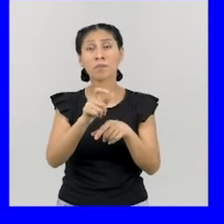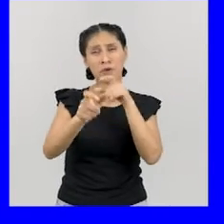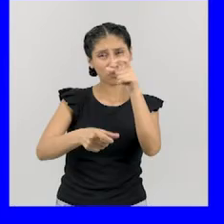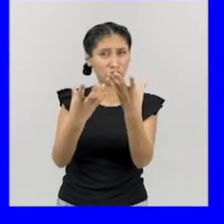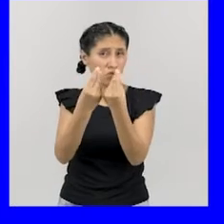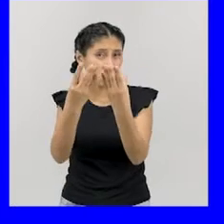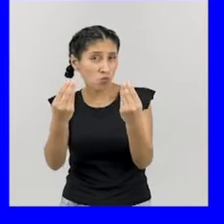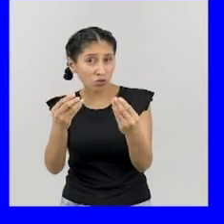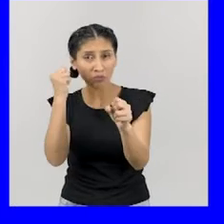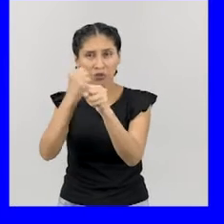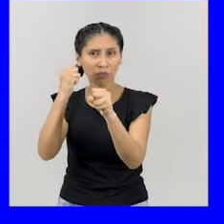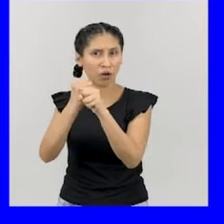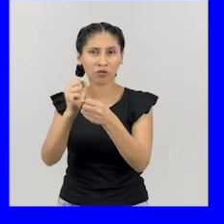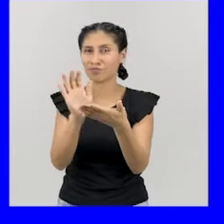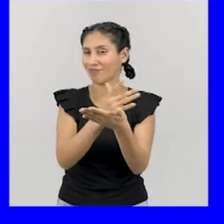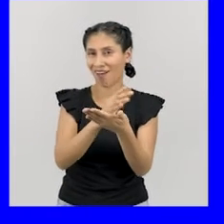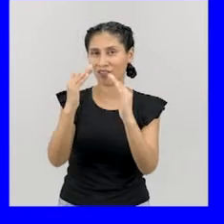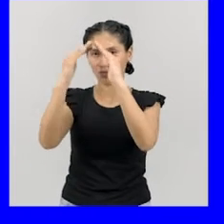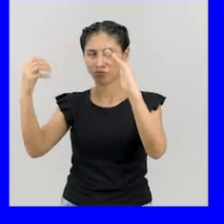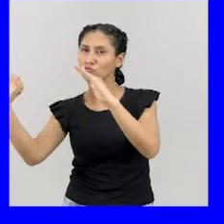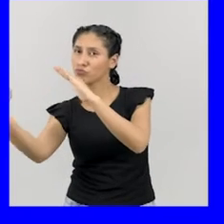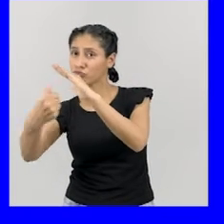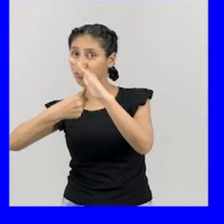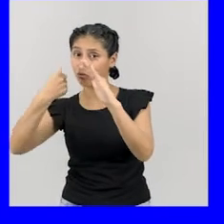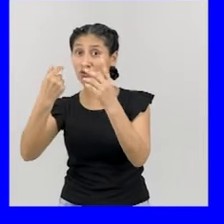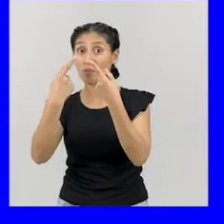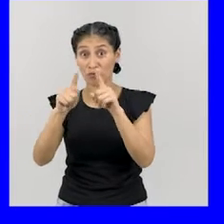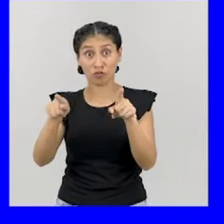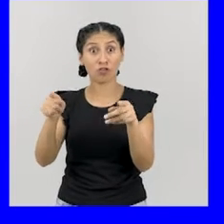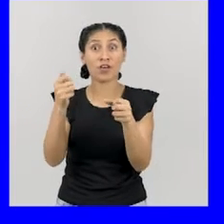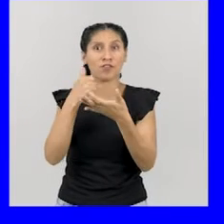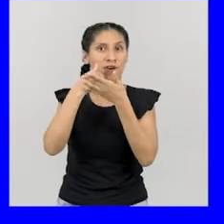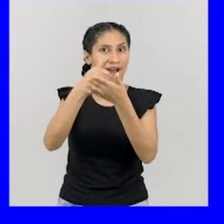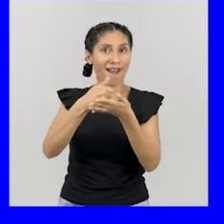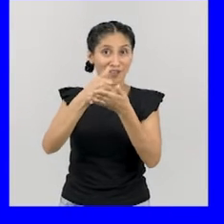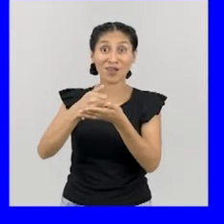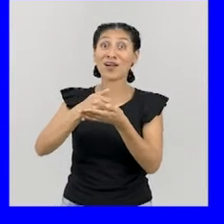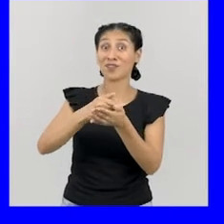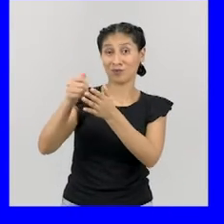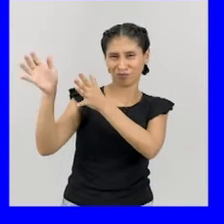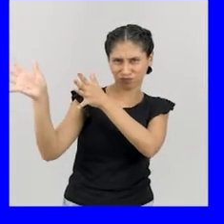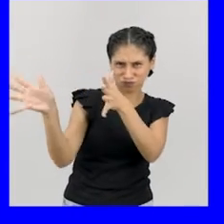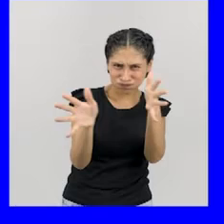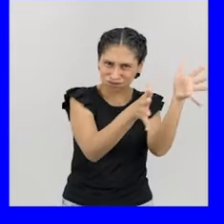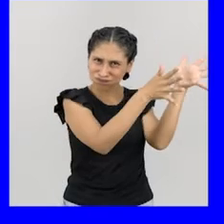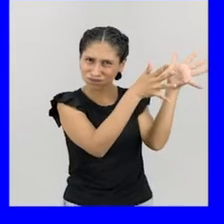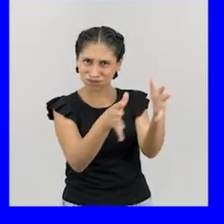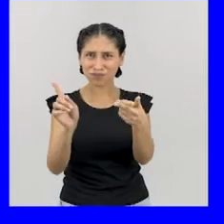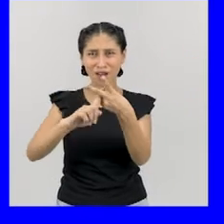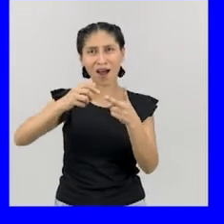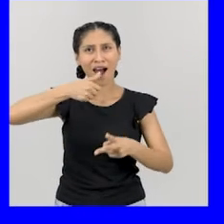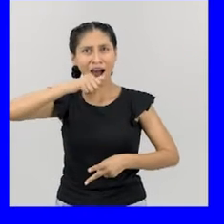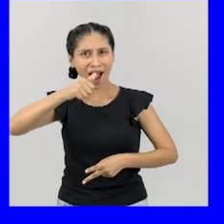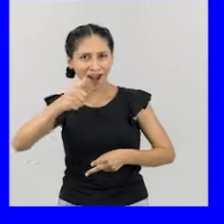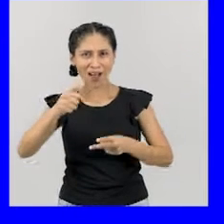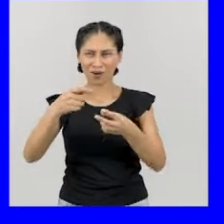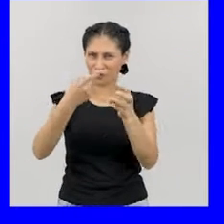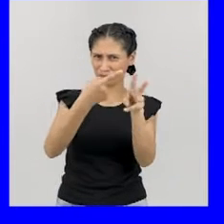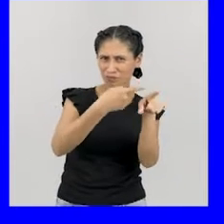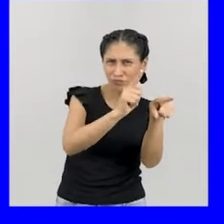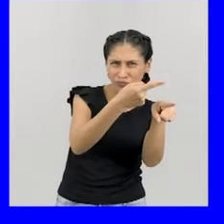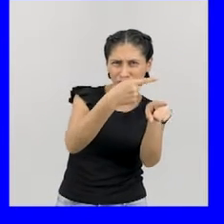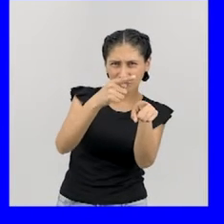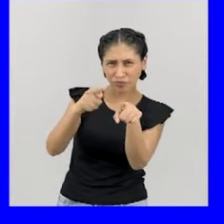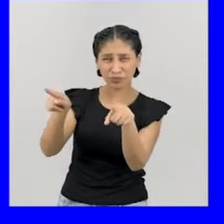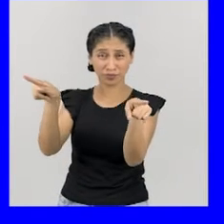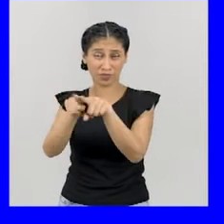detengan. Esta paralización ha traído consecuencias ambientales favorables en el aire, el agua y la biodiversidad, entre otras. Por medio de